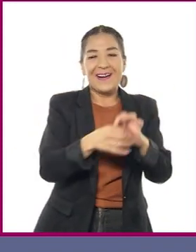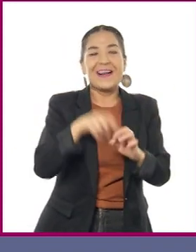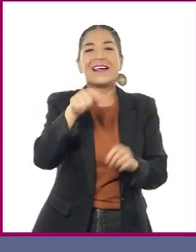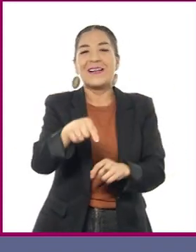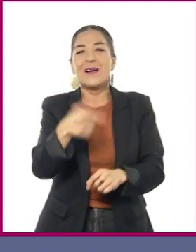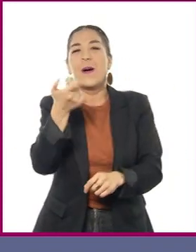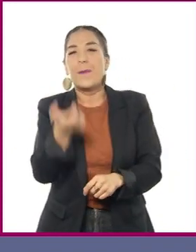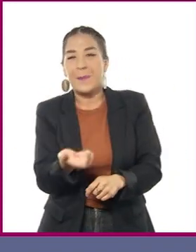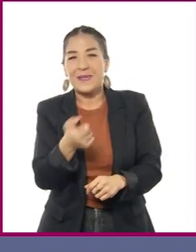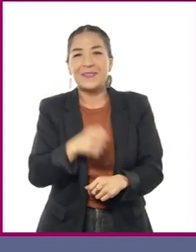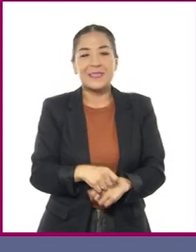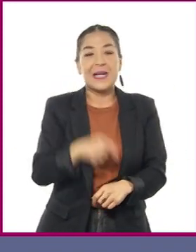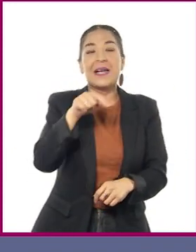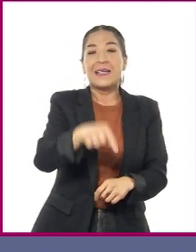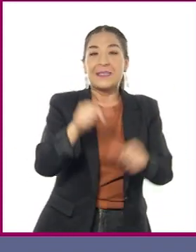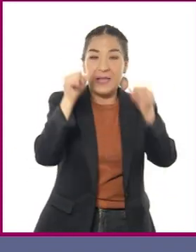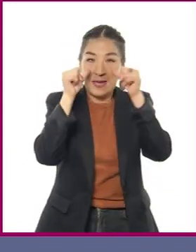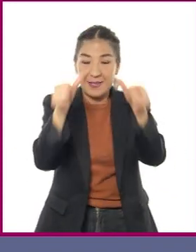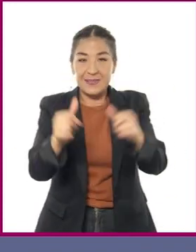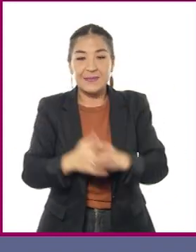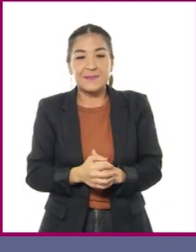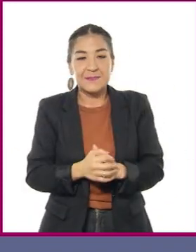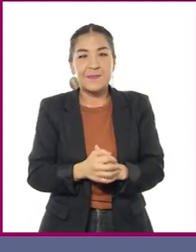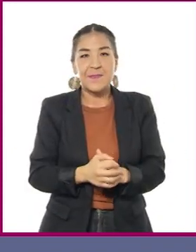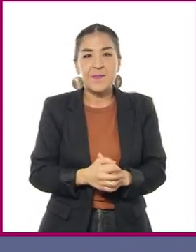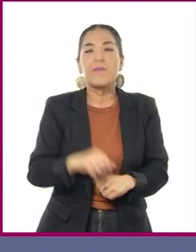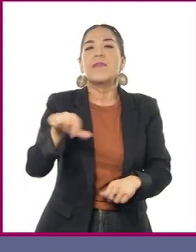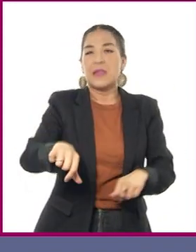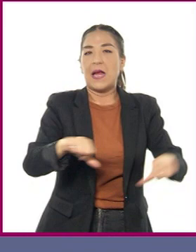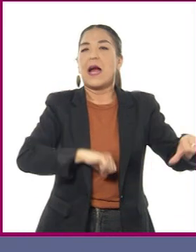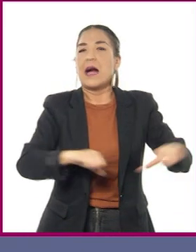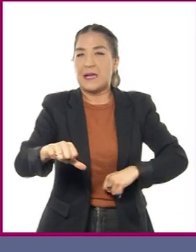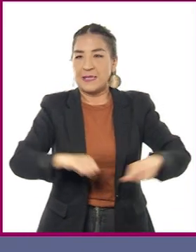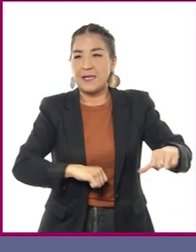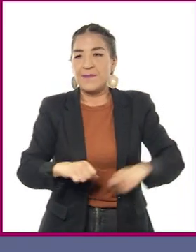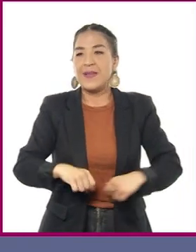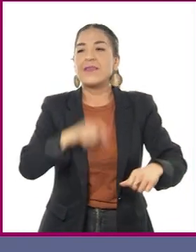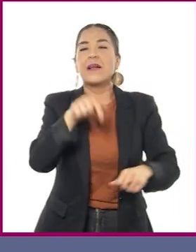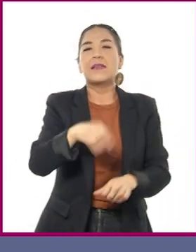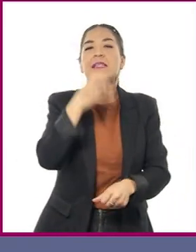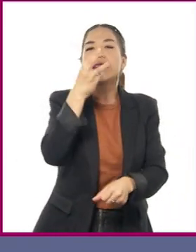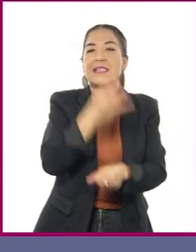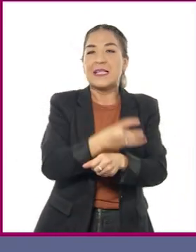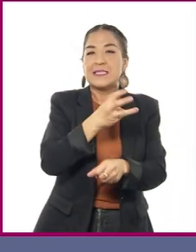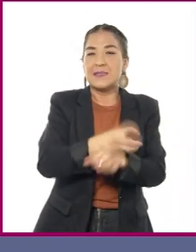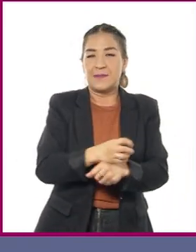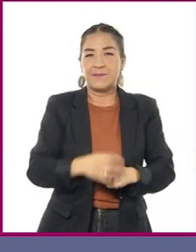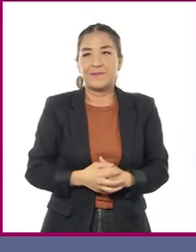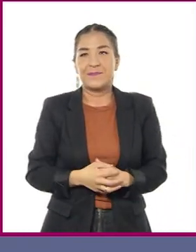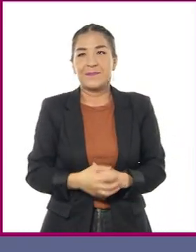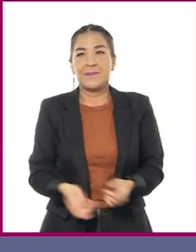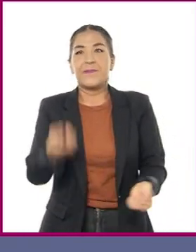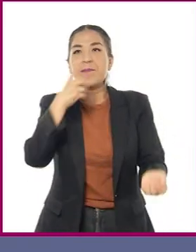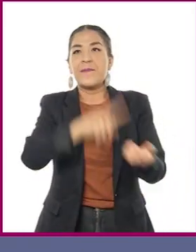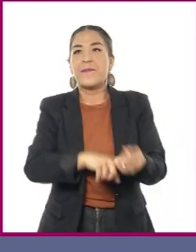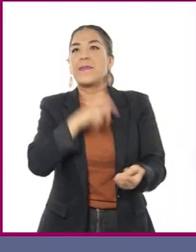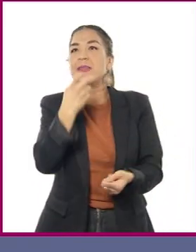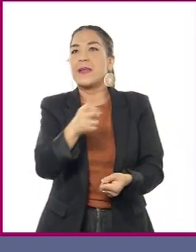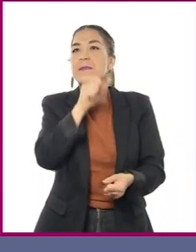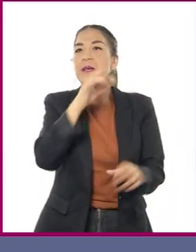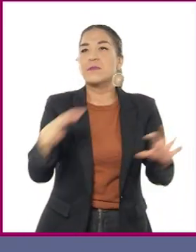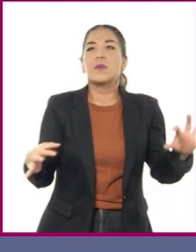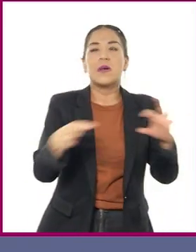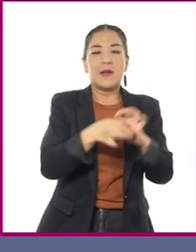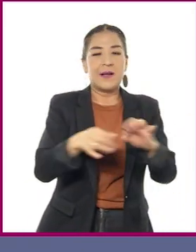comercio y los servicios son las actividades terciarias dentro de ese conjunto